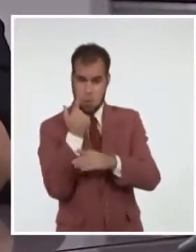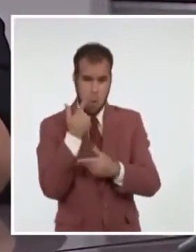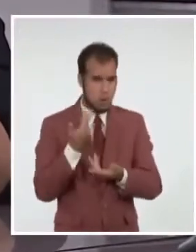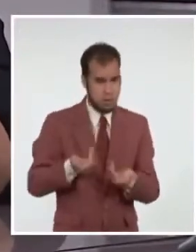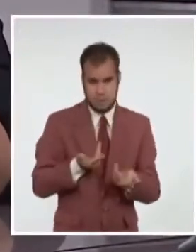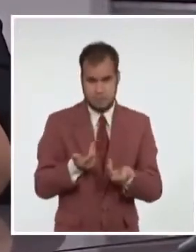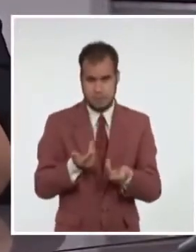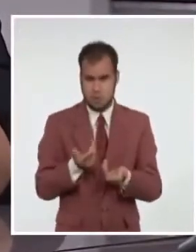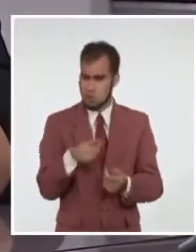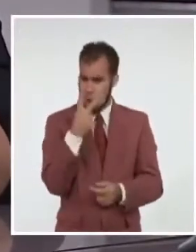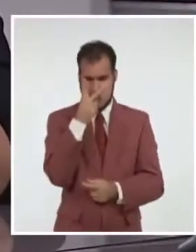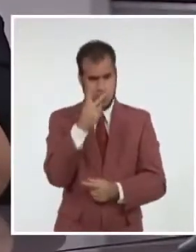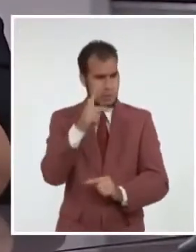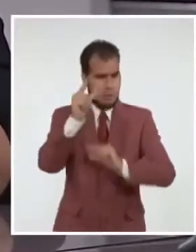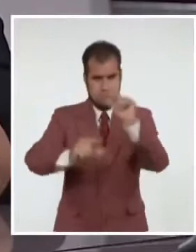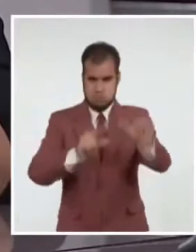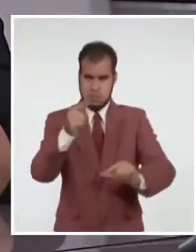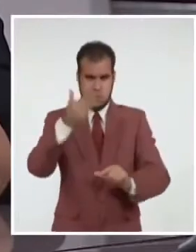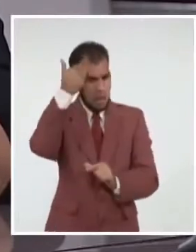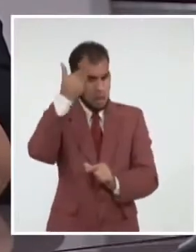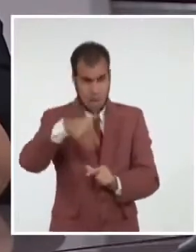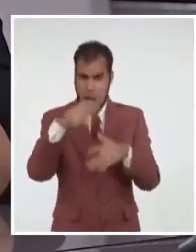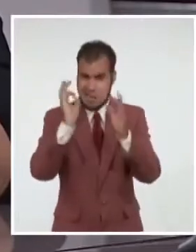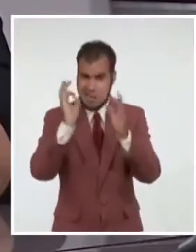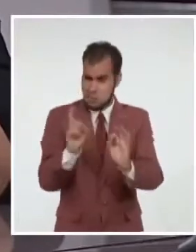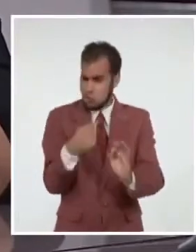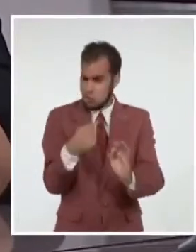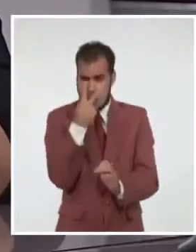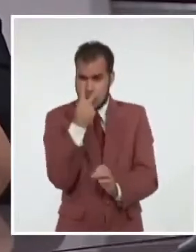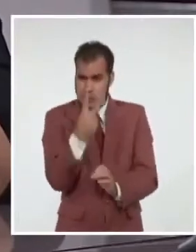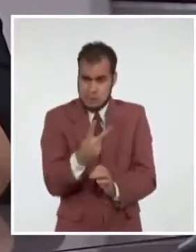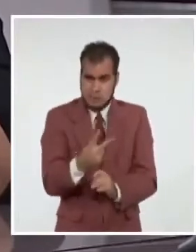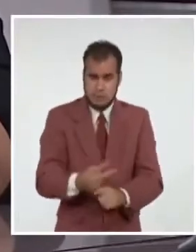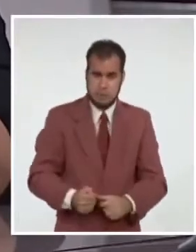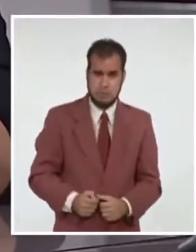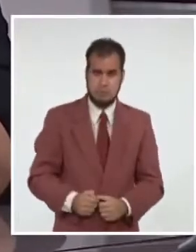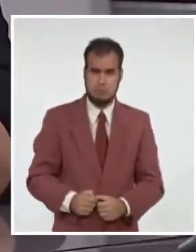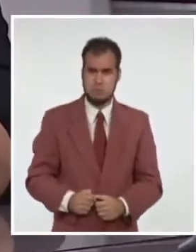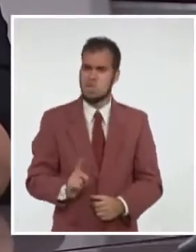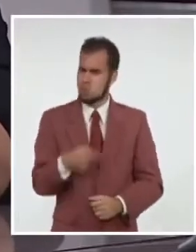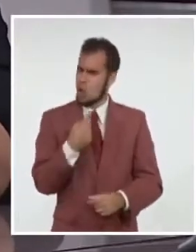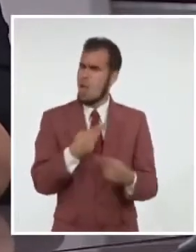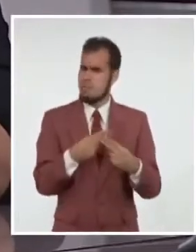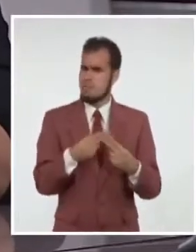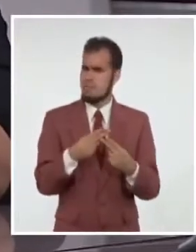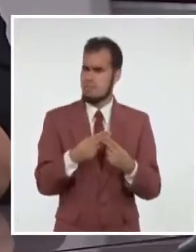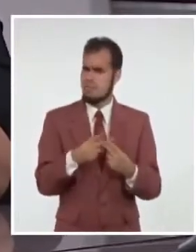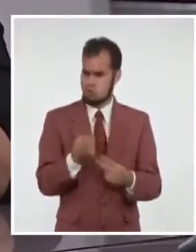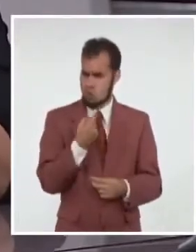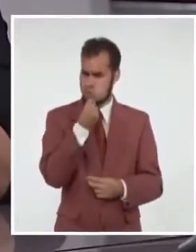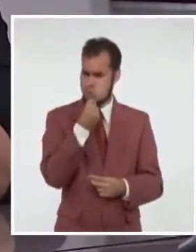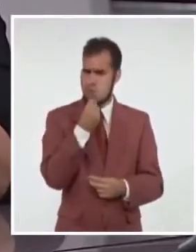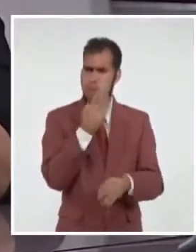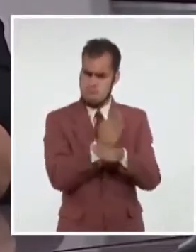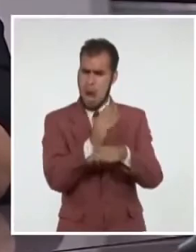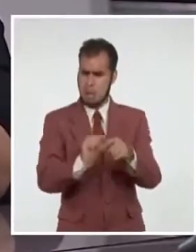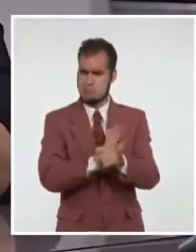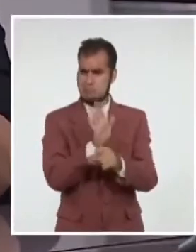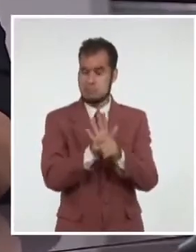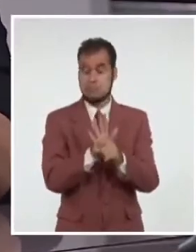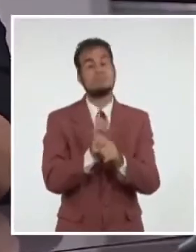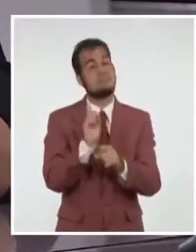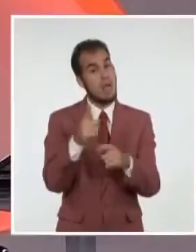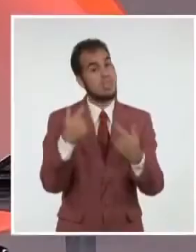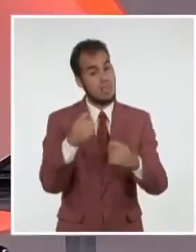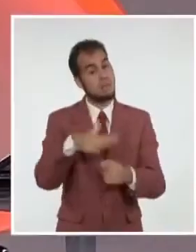que no nos cansaremos, que estamos con toda la confianza de que se va a triunfar, pero que tenemos que hacerlo como se tiene que hacer.